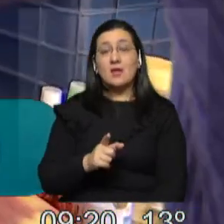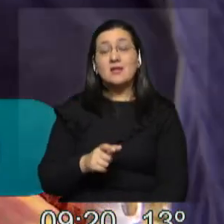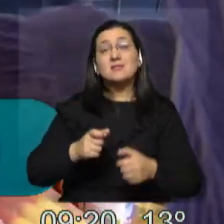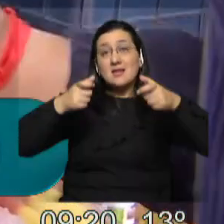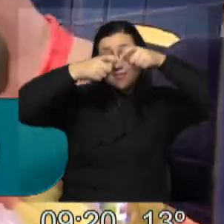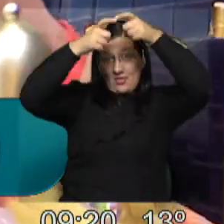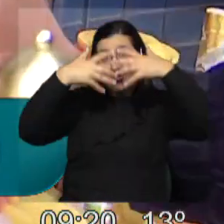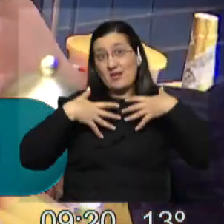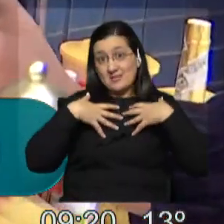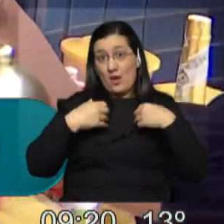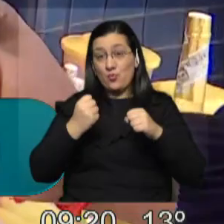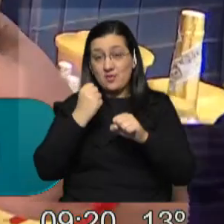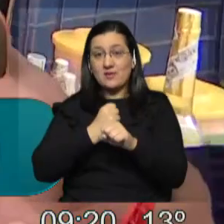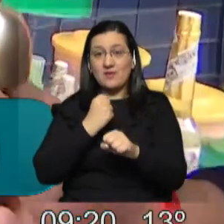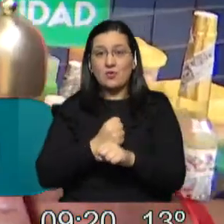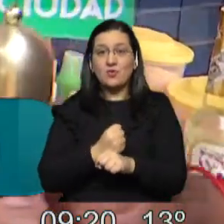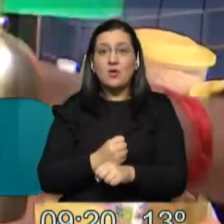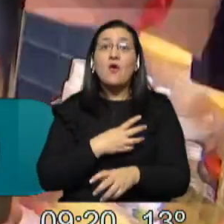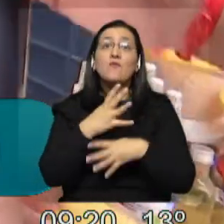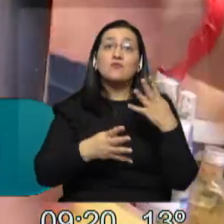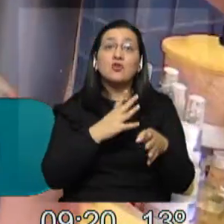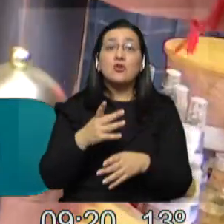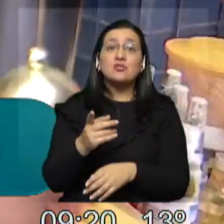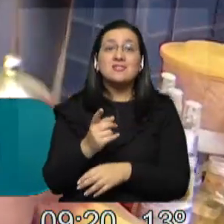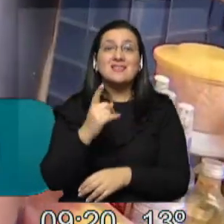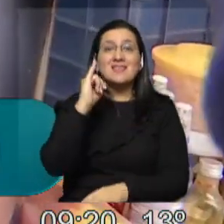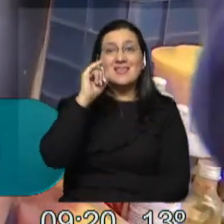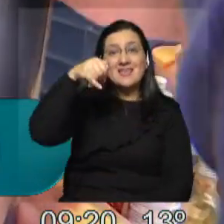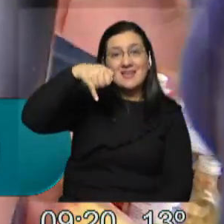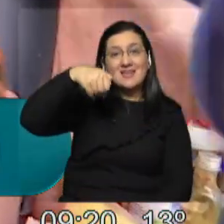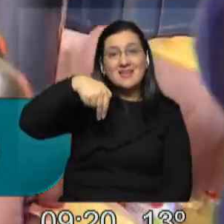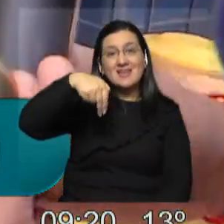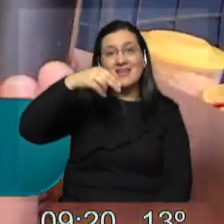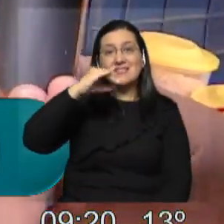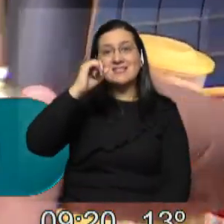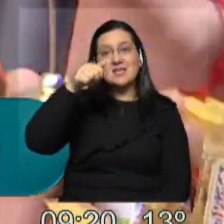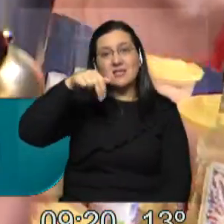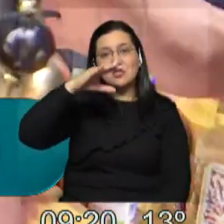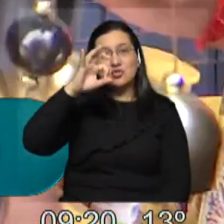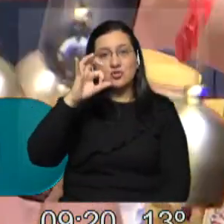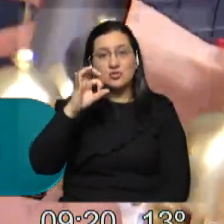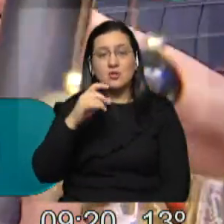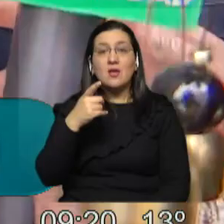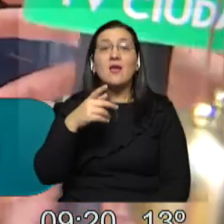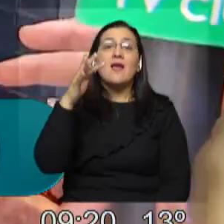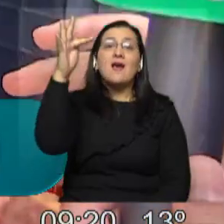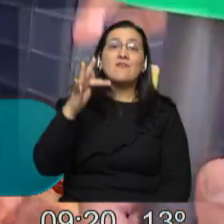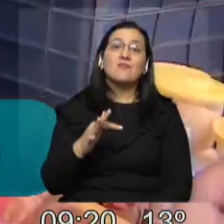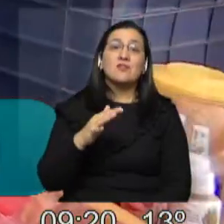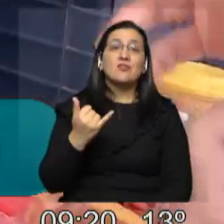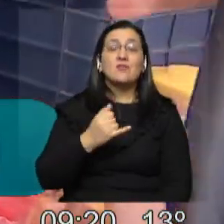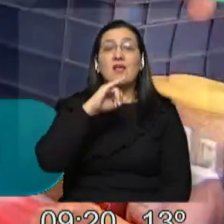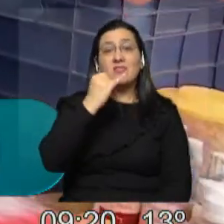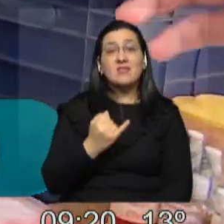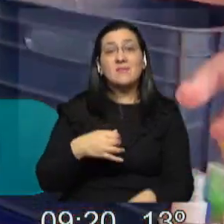trabajo. Vecina, nos anduvieron bien los inciensos que nos dio. Vio que nos dio unos inciensos para limpiar el vestuario. Fito Gali está como con una dieta especial.